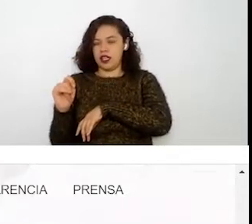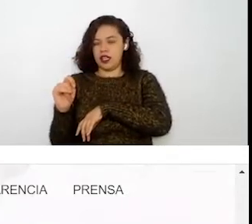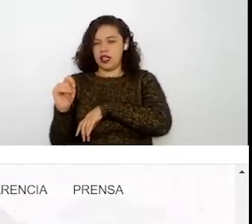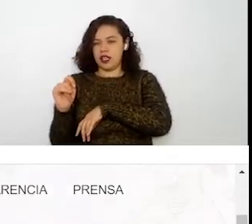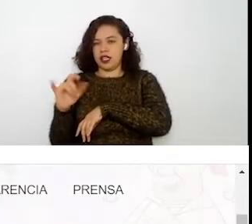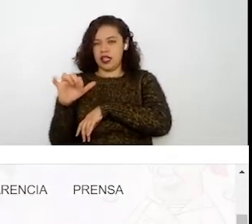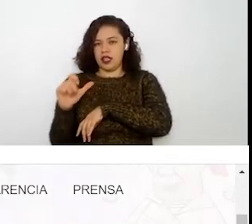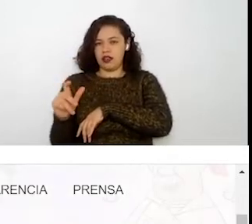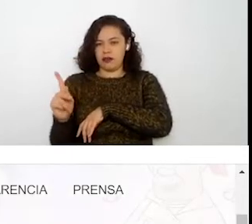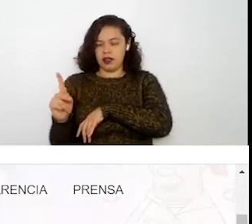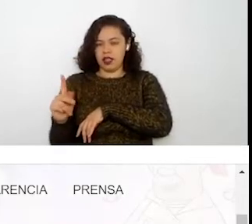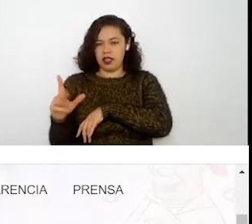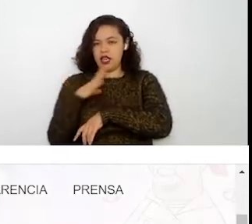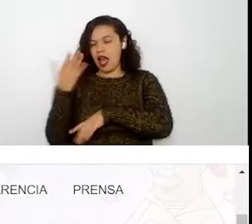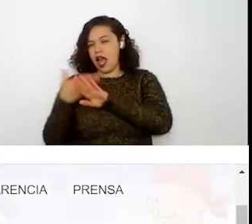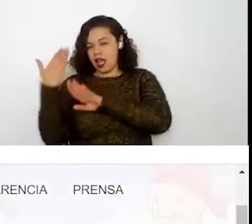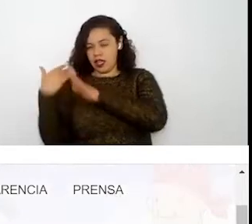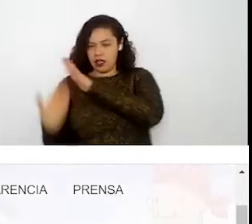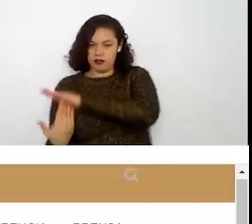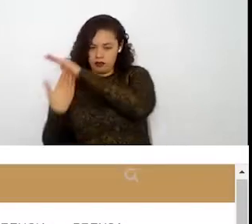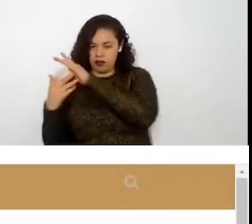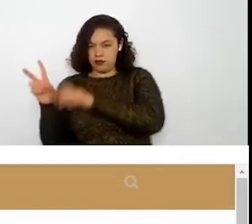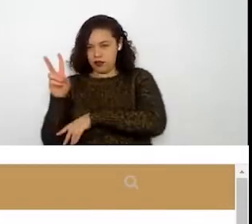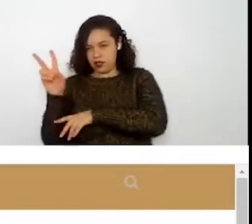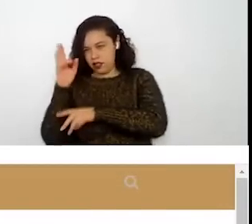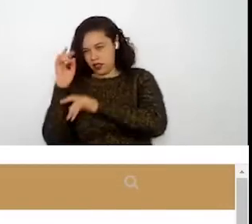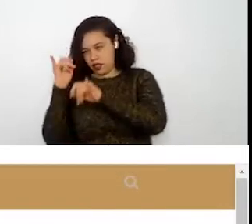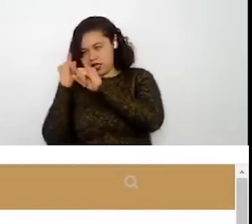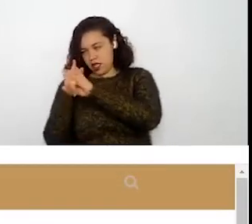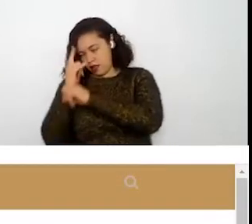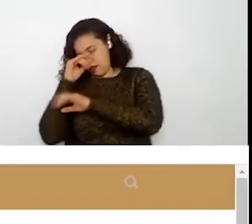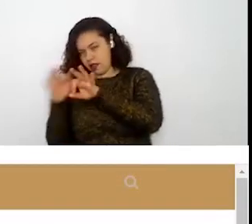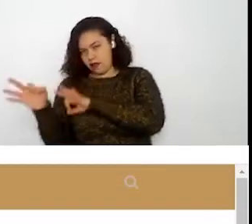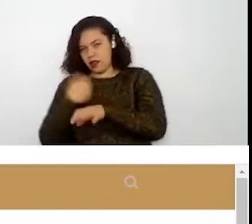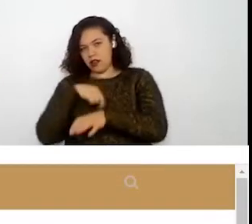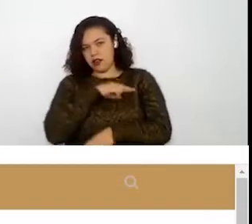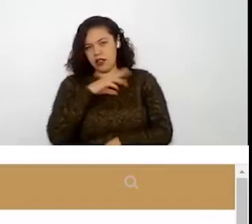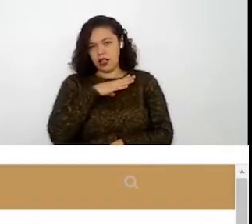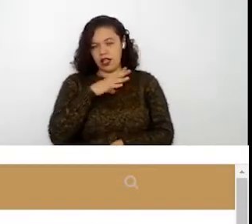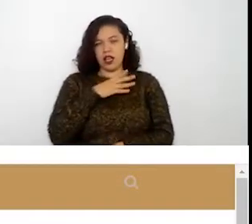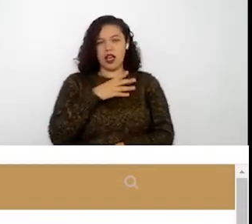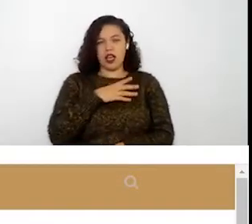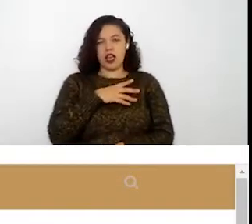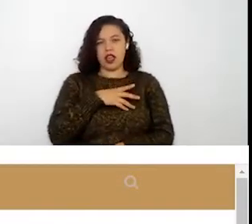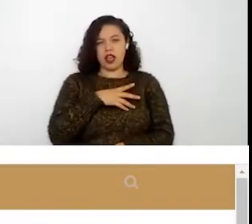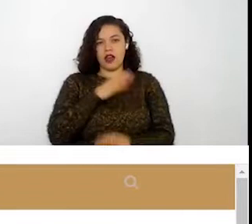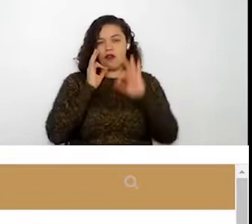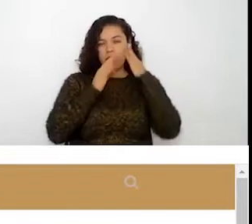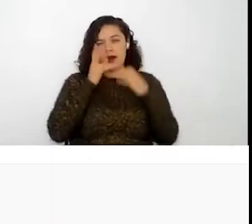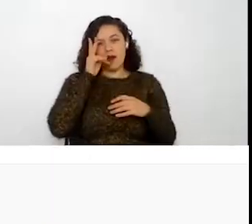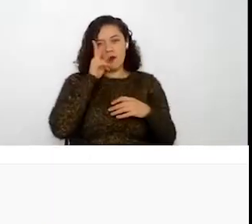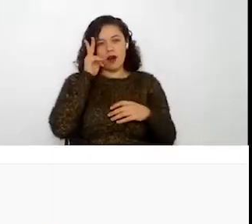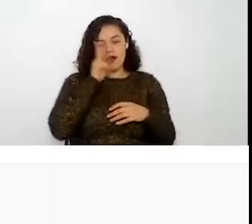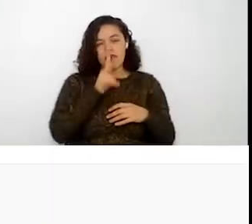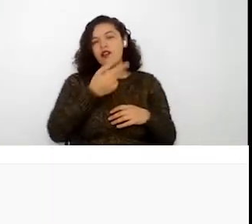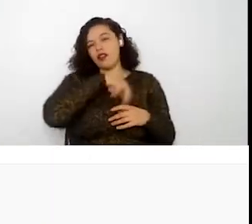y entrevista digitales donde van a ingresar nosotros vamos a ingresar ahorita por un este medio de pruebas donde